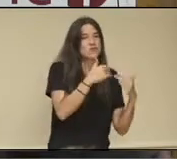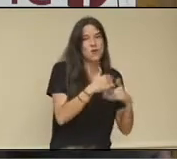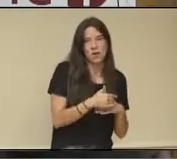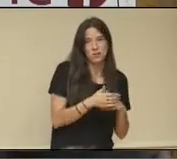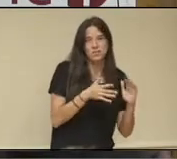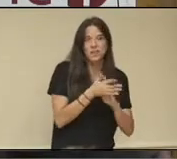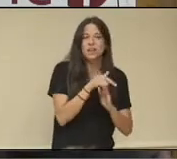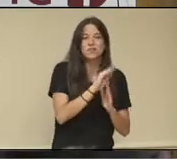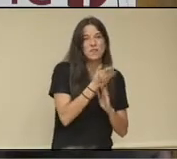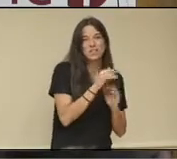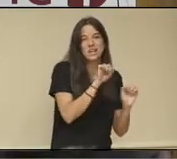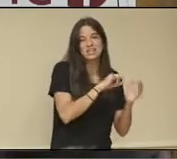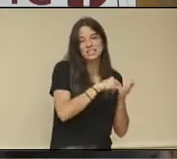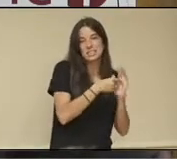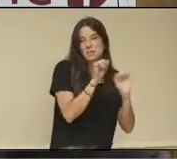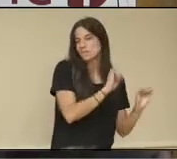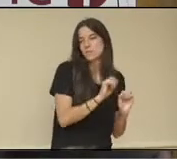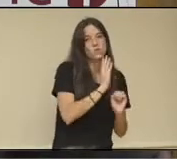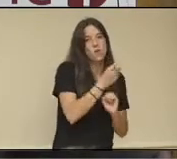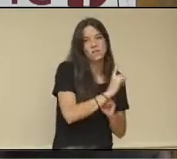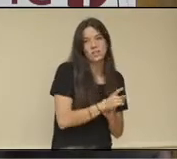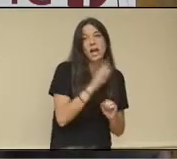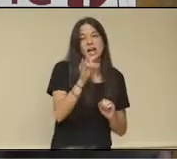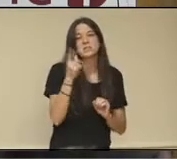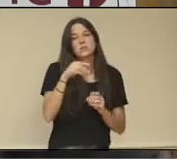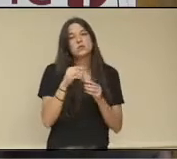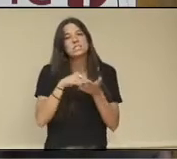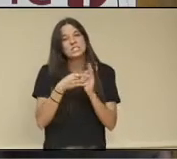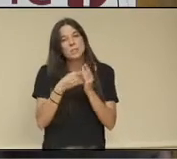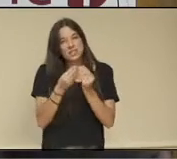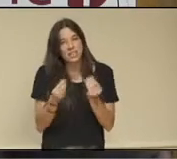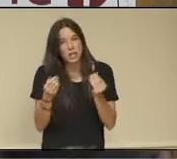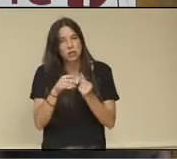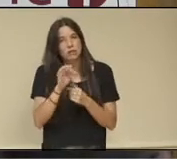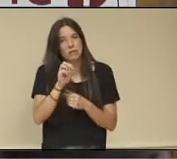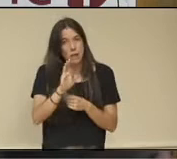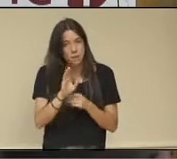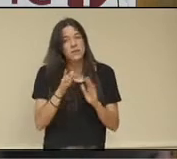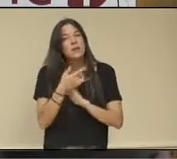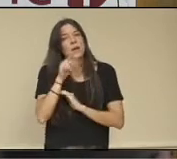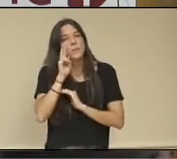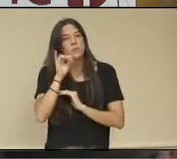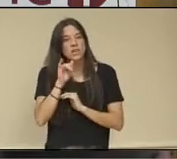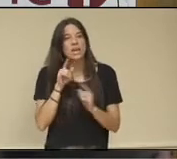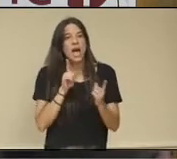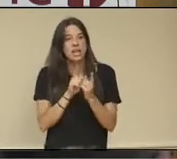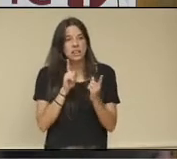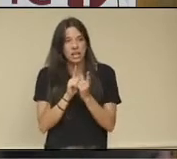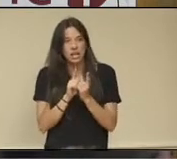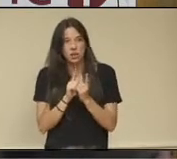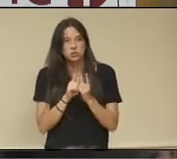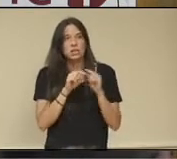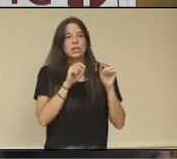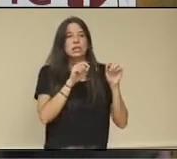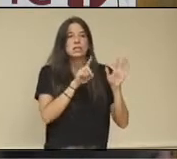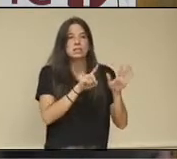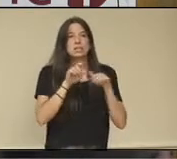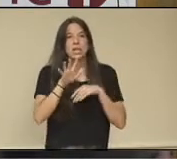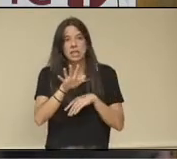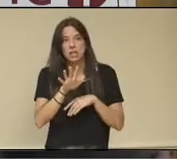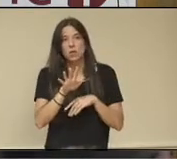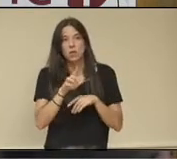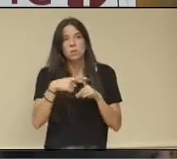por el sistema de secreción TAT, regulado por FOP, tenemos más antígeno 85, que se utiliza para otras vacunas de